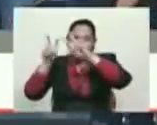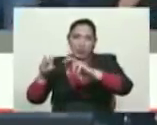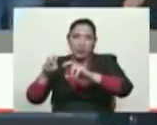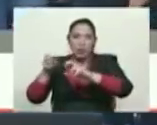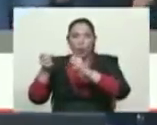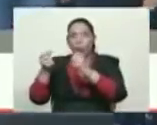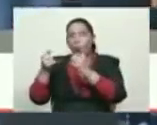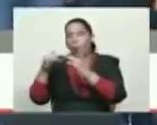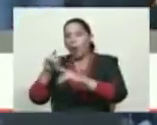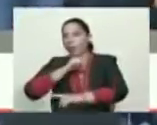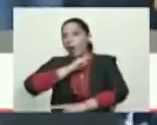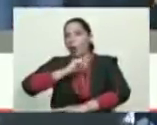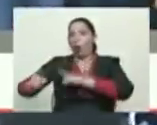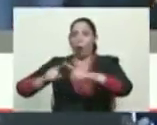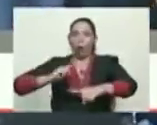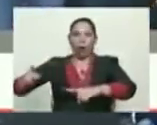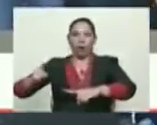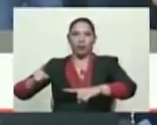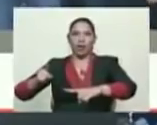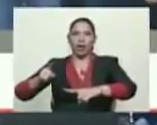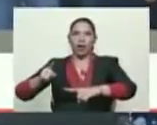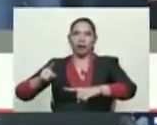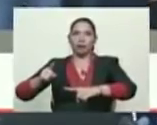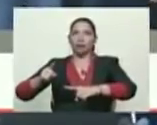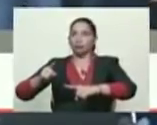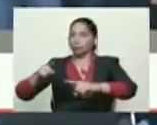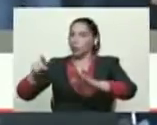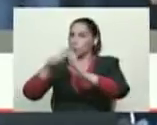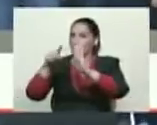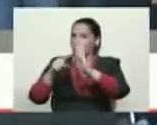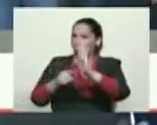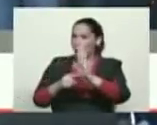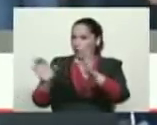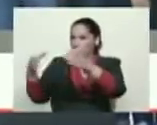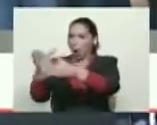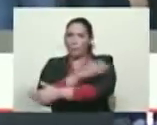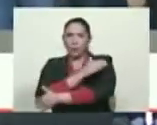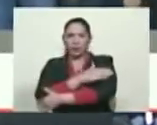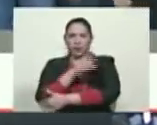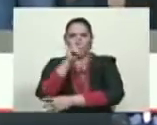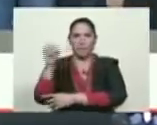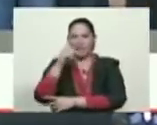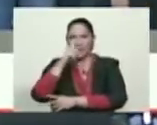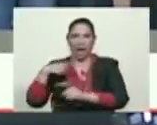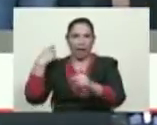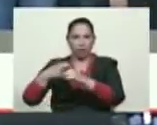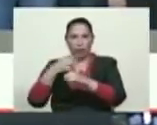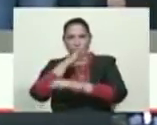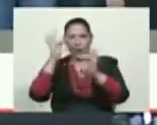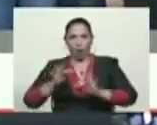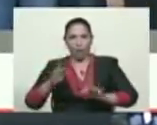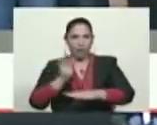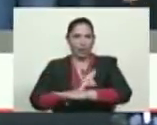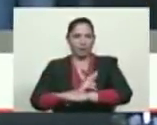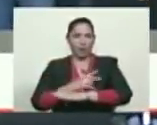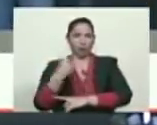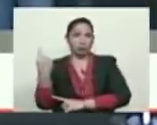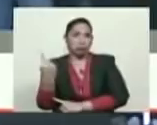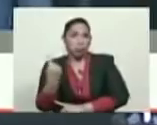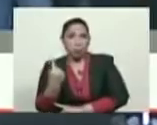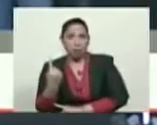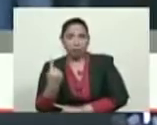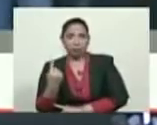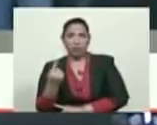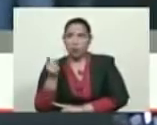¿cuántas órdenes le han cumplido ellos en 20 años de manera eficiente? Ni una. Y ustedes siguen confiando en